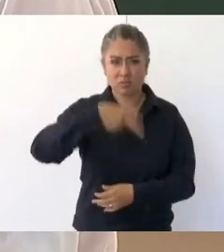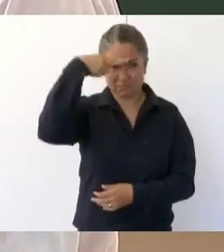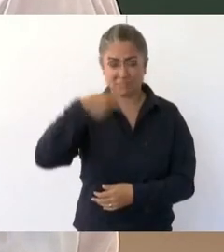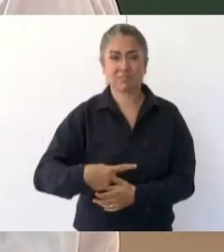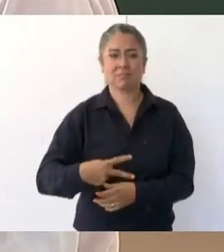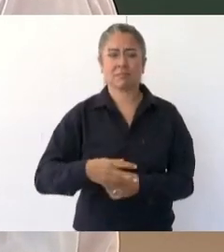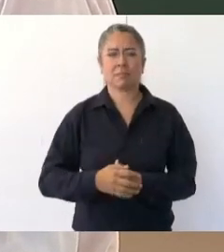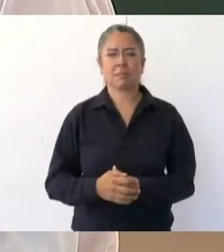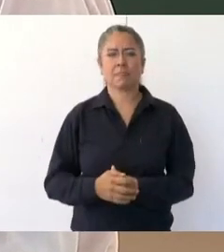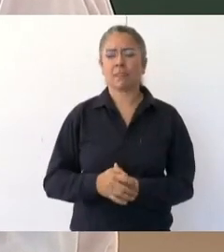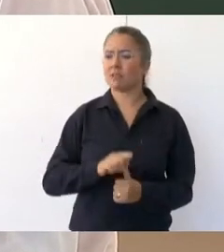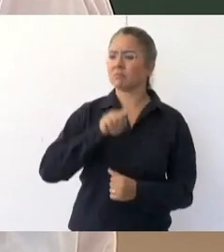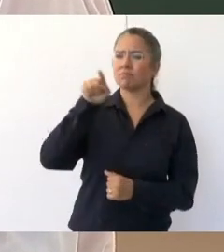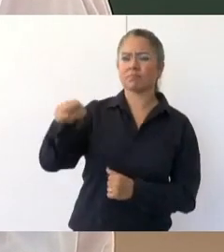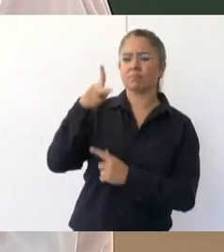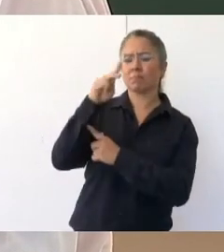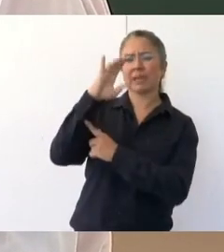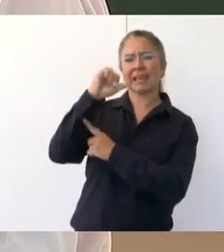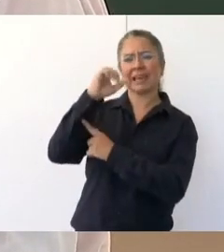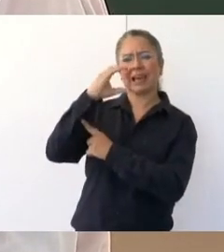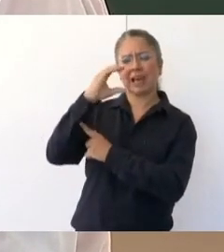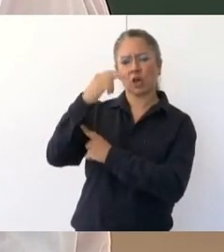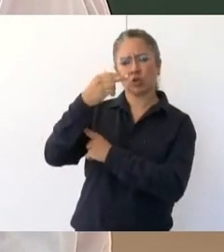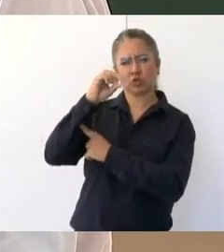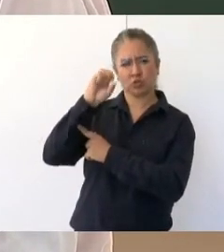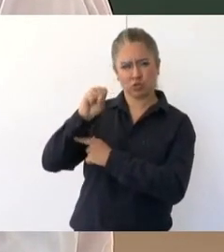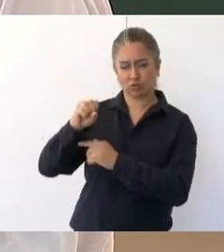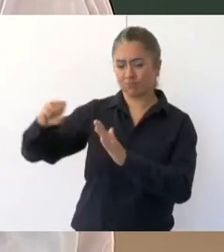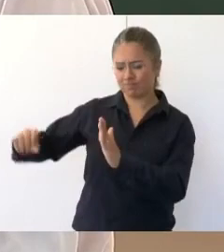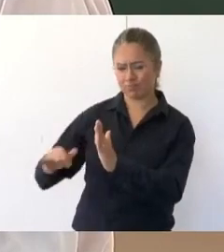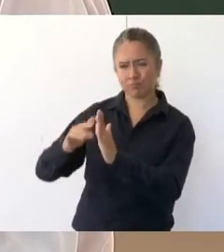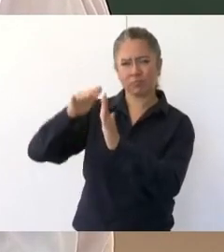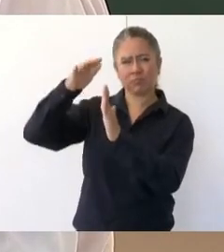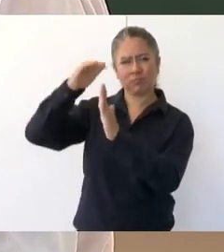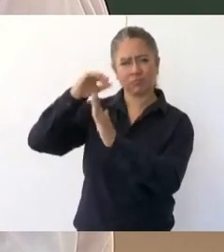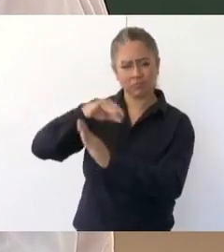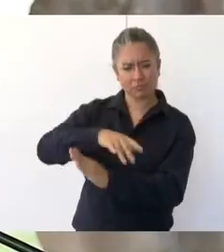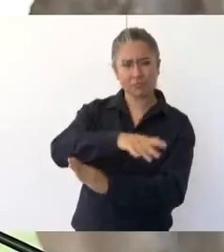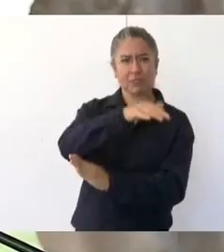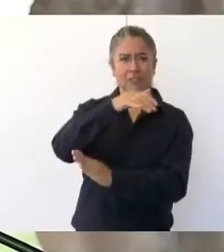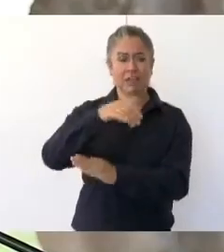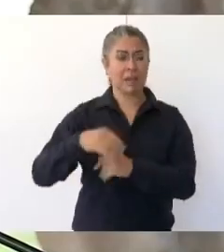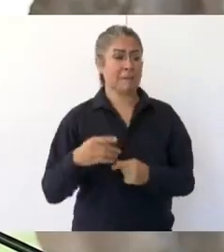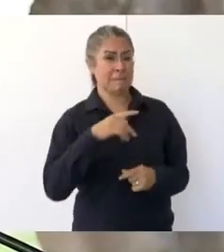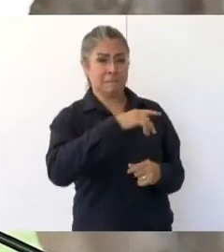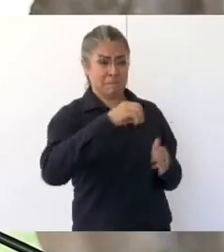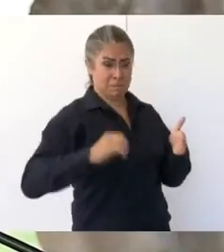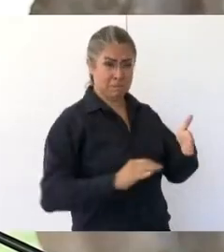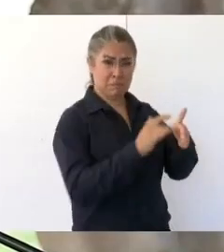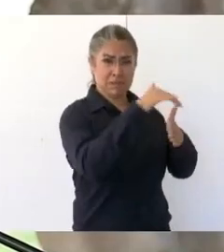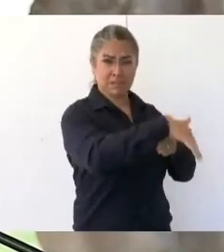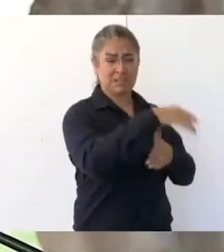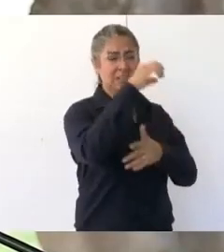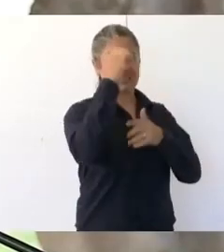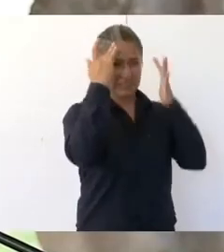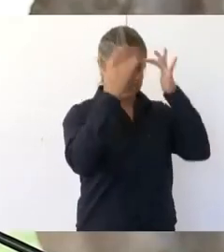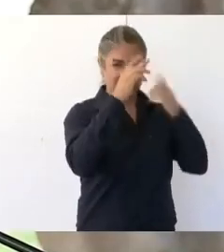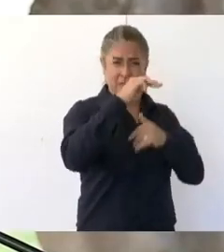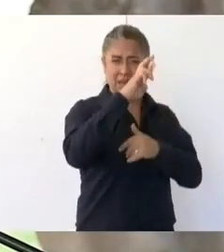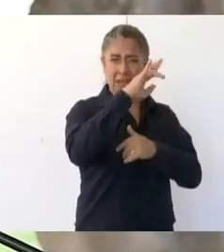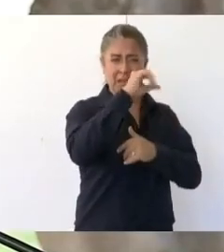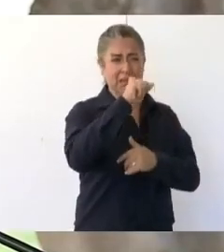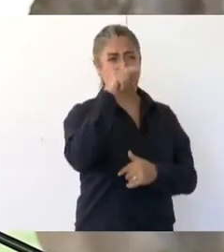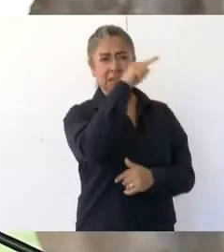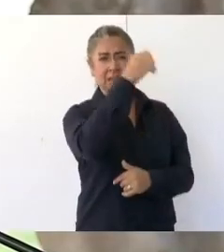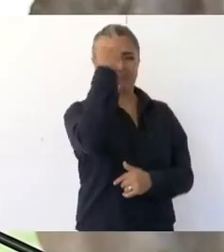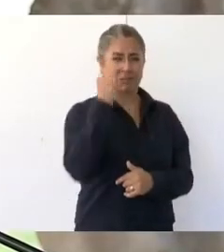Picachos y su zona de riego, la presa Santa María, su zona de riego en Sinaloa, así como la superficie del licito de riego para los pueblos